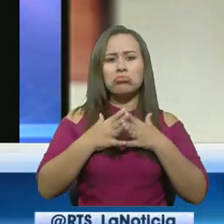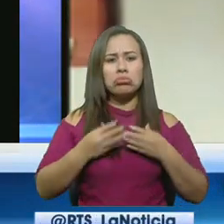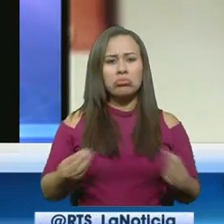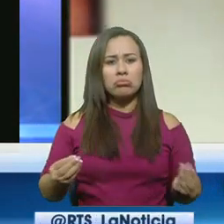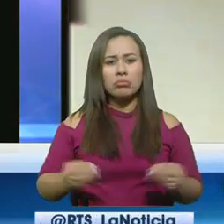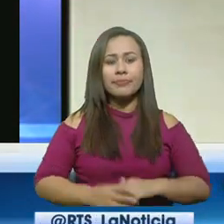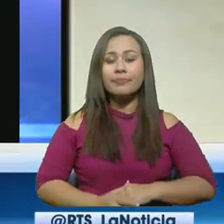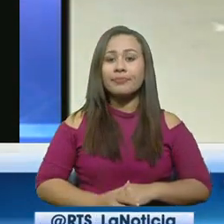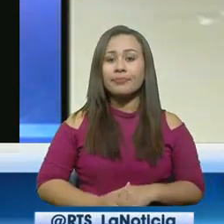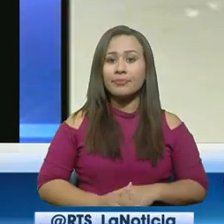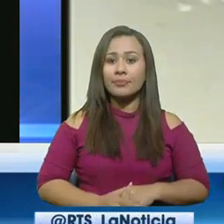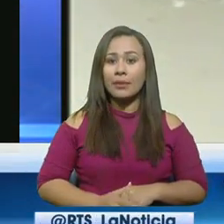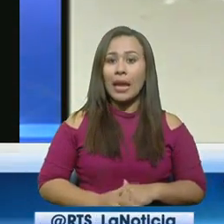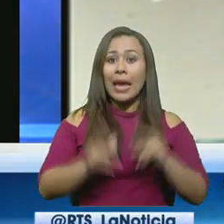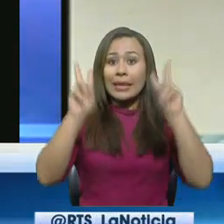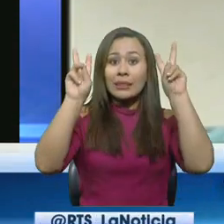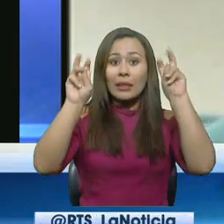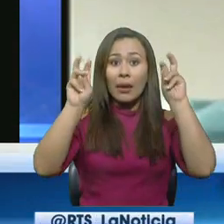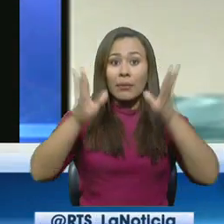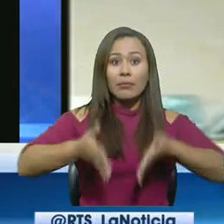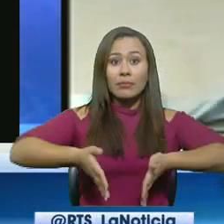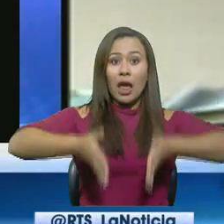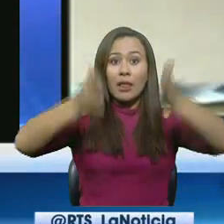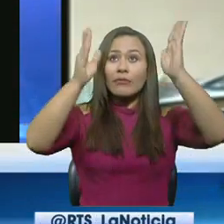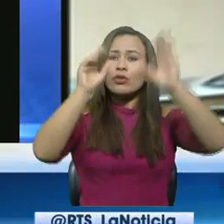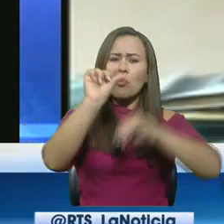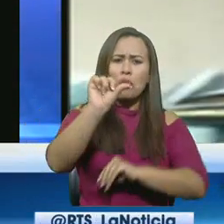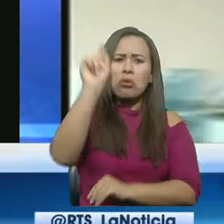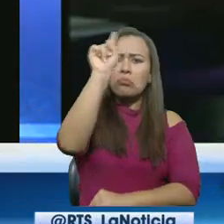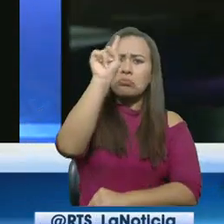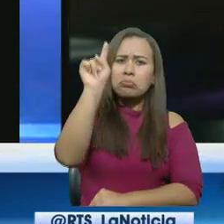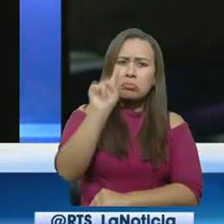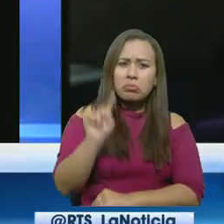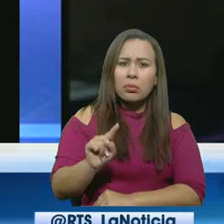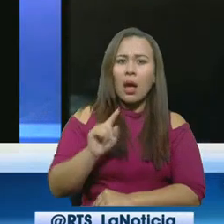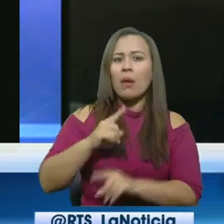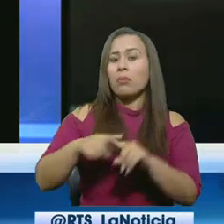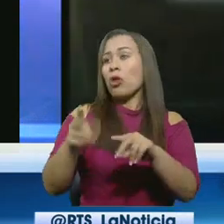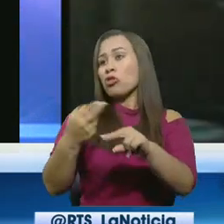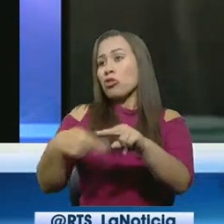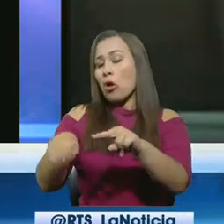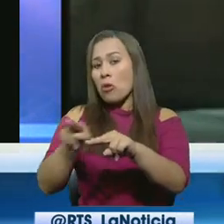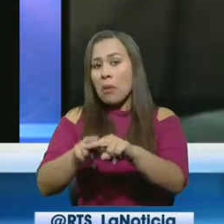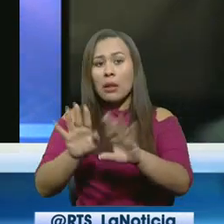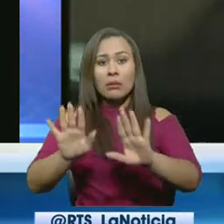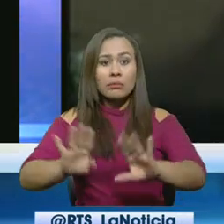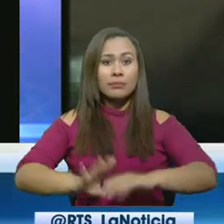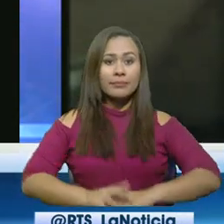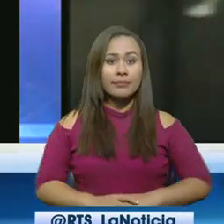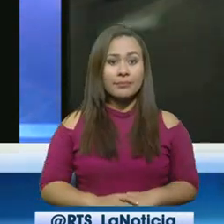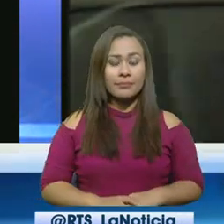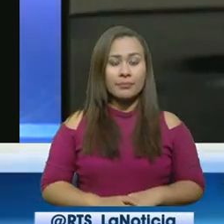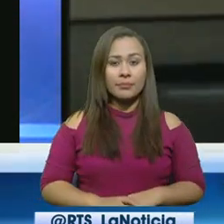En temas de edificaciones, construcciones, aparentemente en la normalidad, algunas